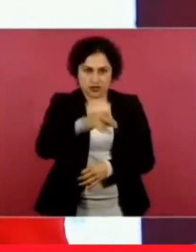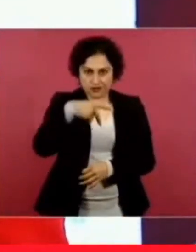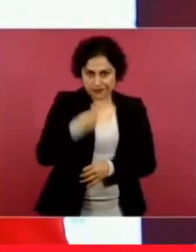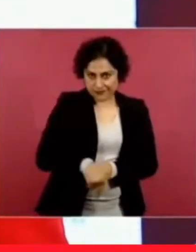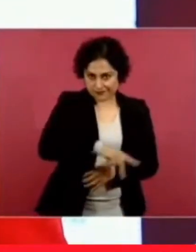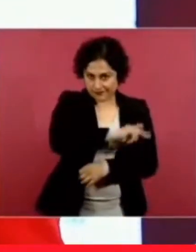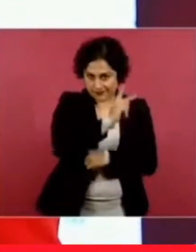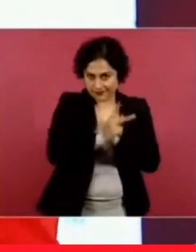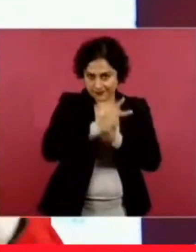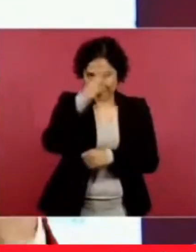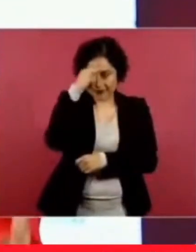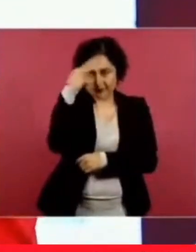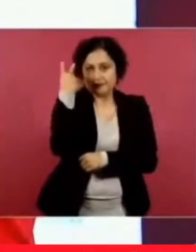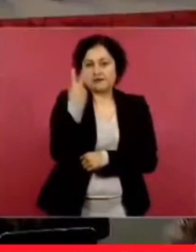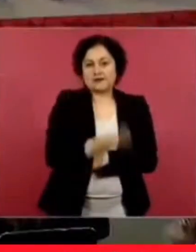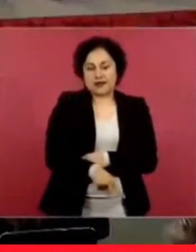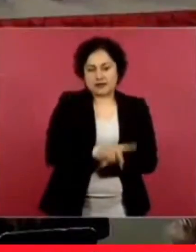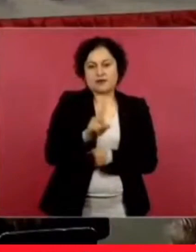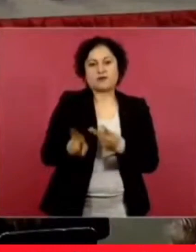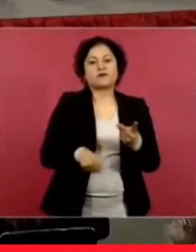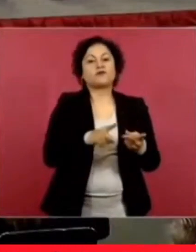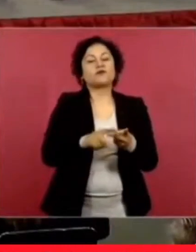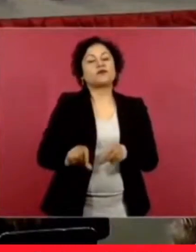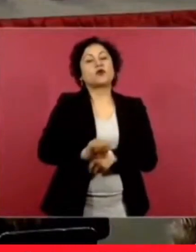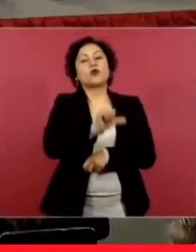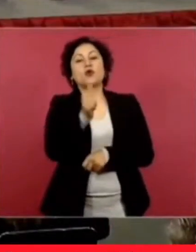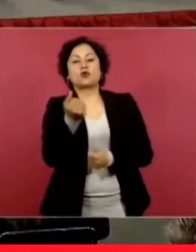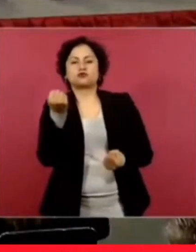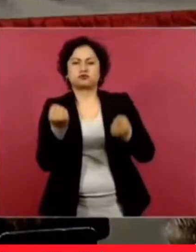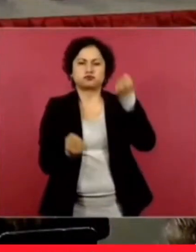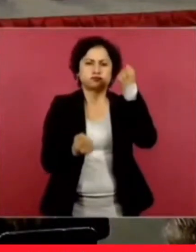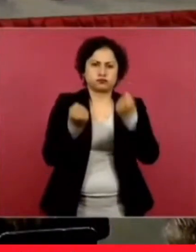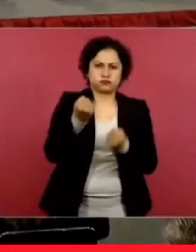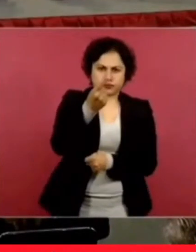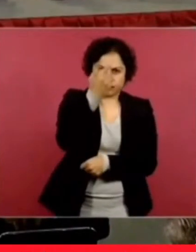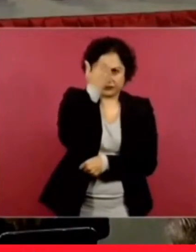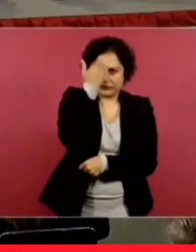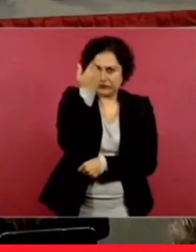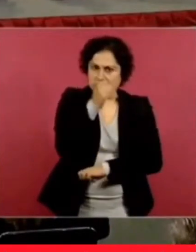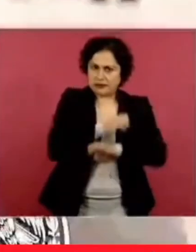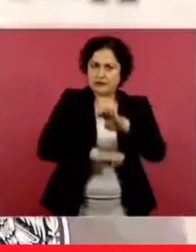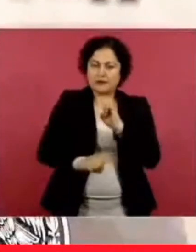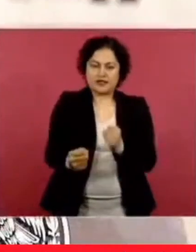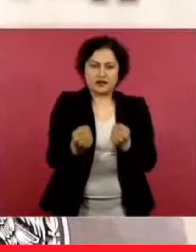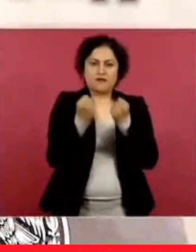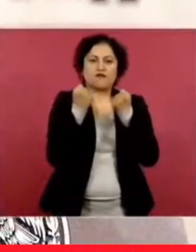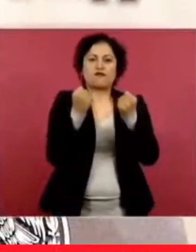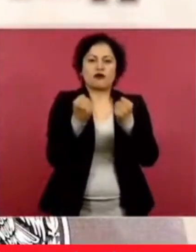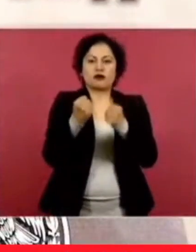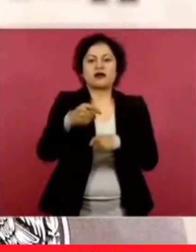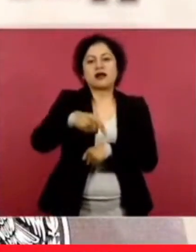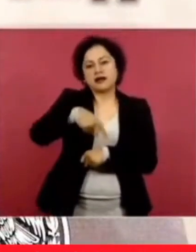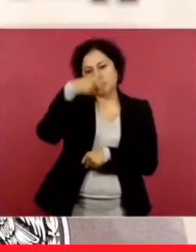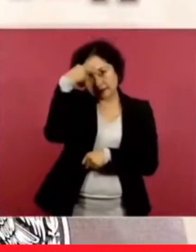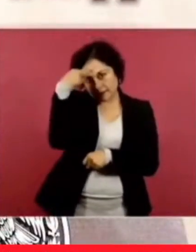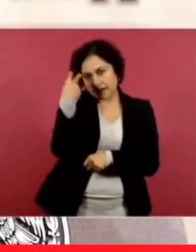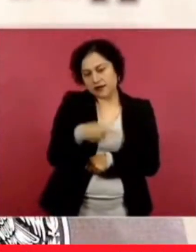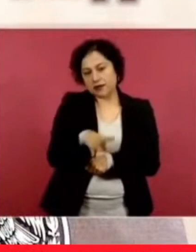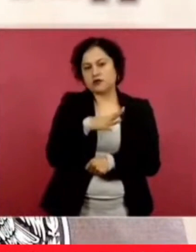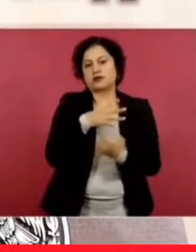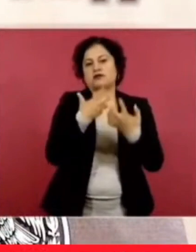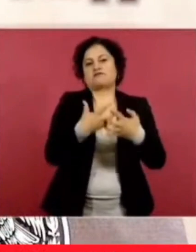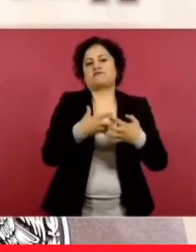el caso de la industria automotriz que es una industria muy consolidada y muy representativa están en el 44 por ciento